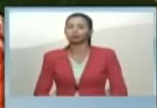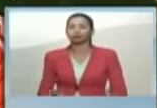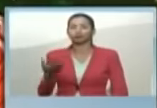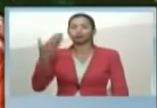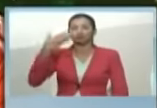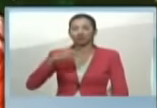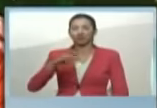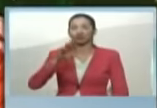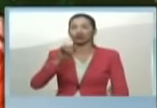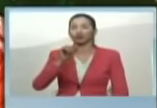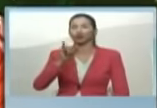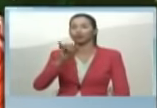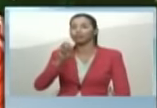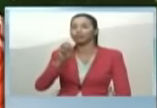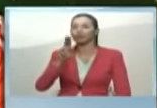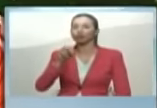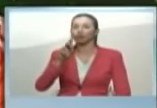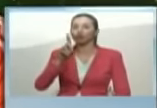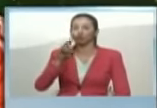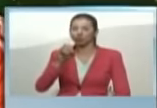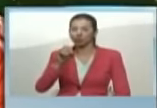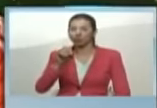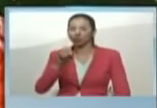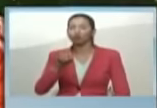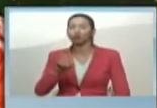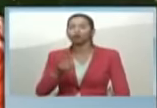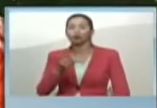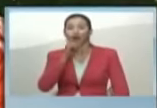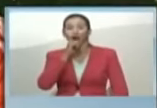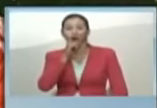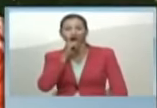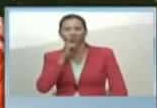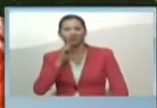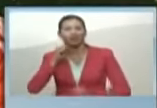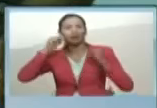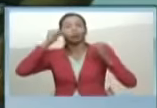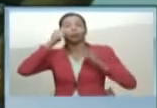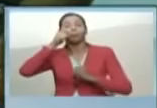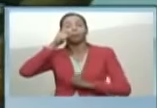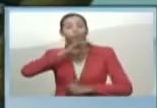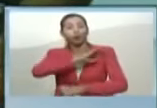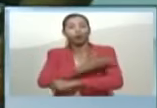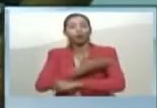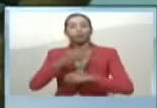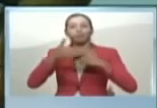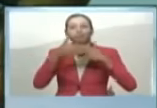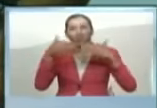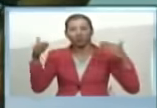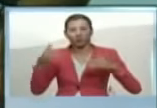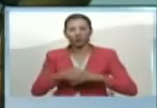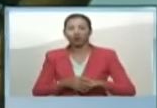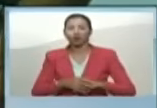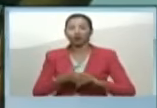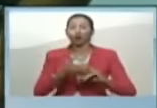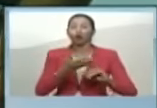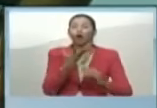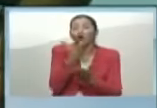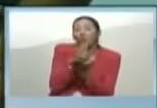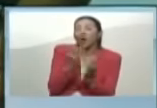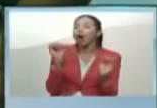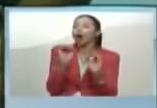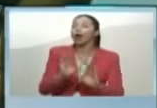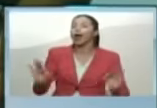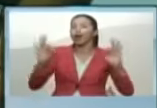Vale Raimundo 01. Nicolás Maduro, que viva el poder popular como una onada. Y